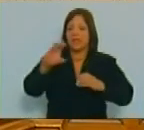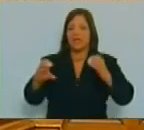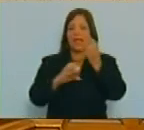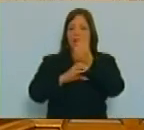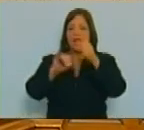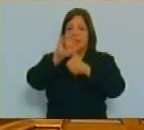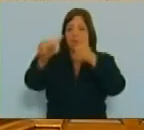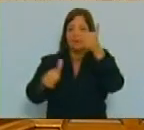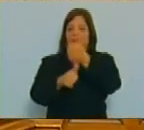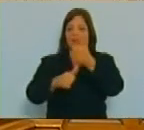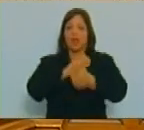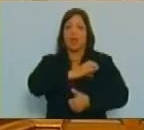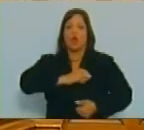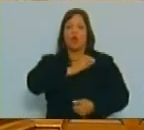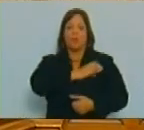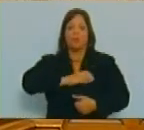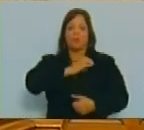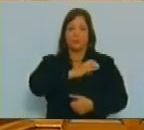constitucional